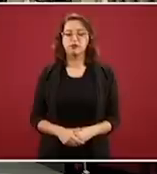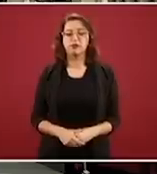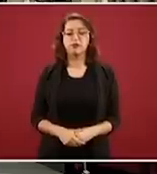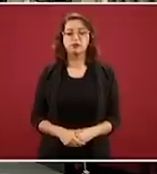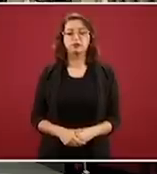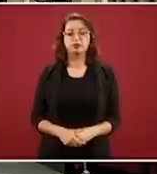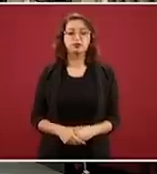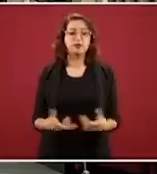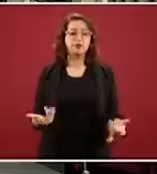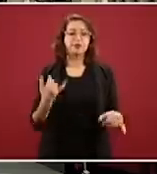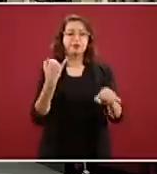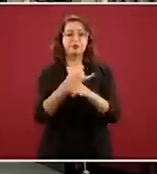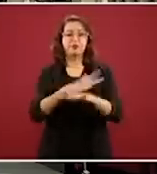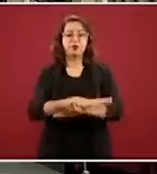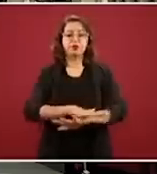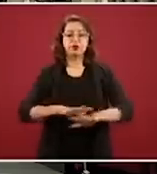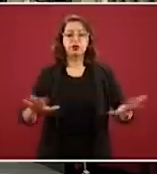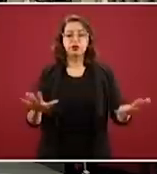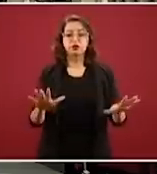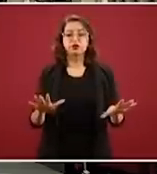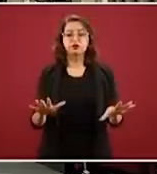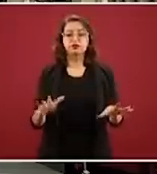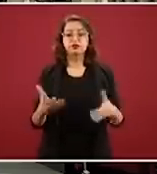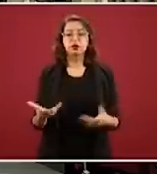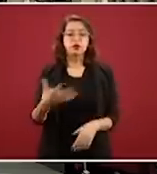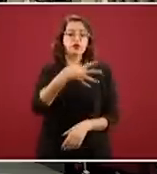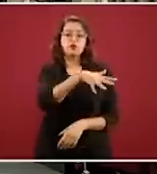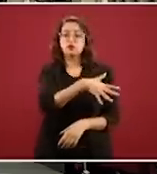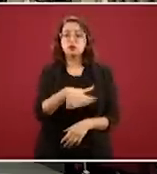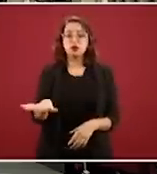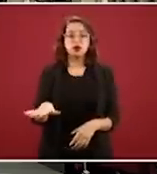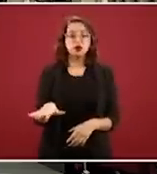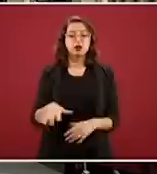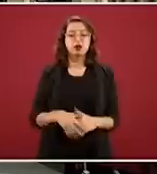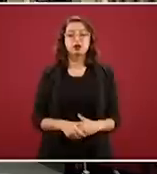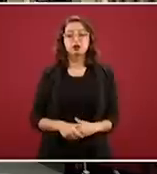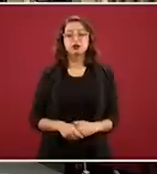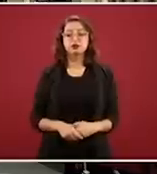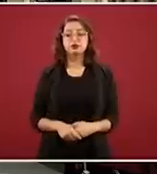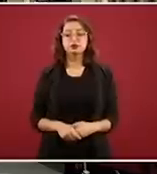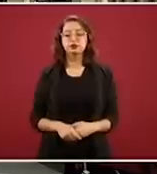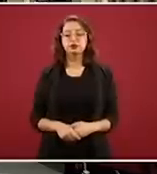Bueno, pues este es el informe general. Toda